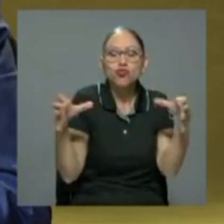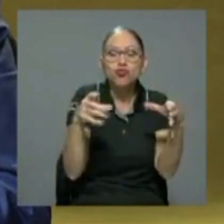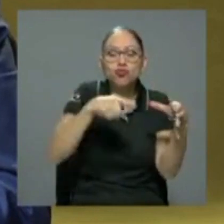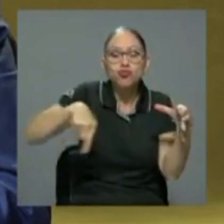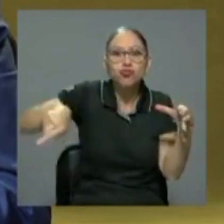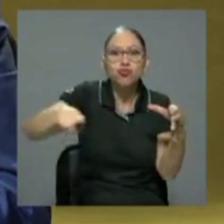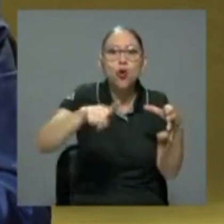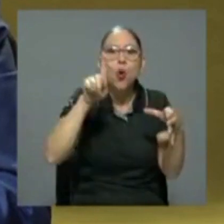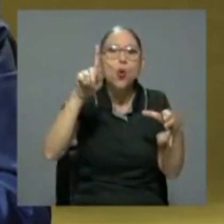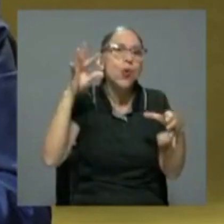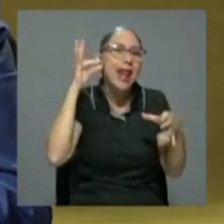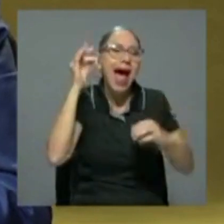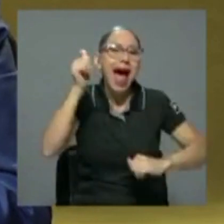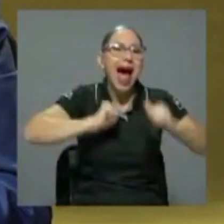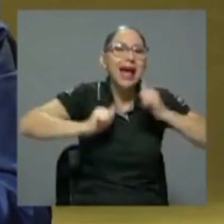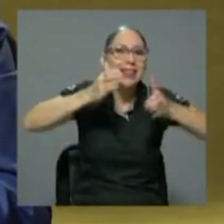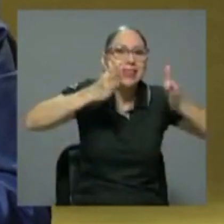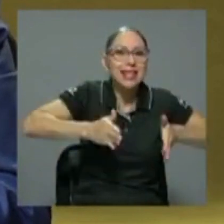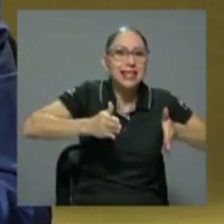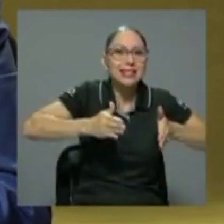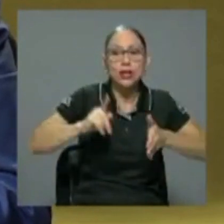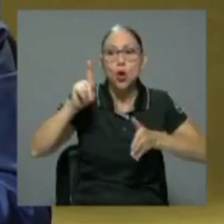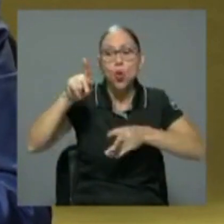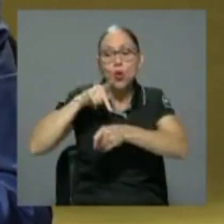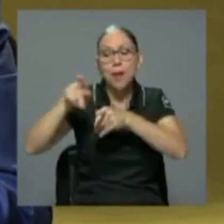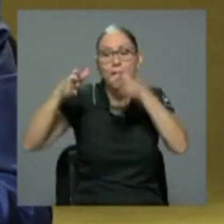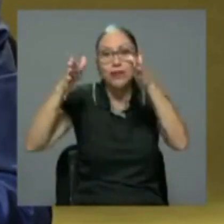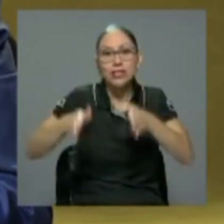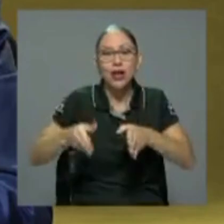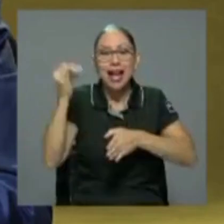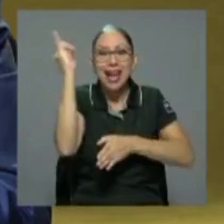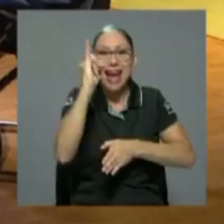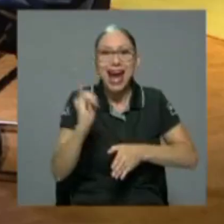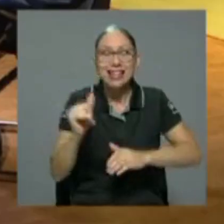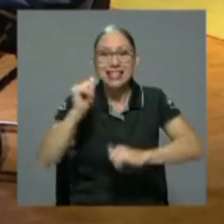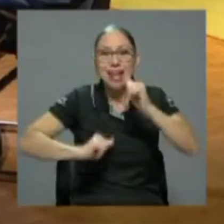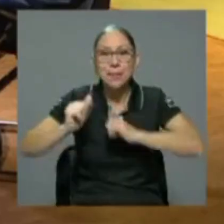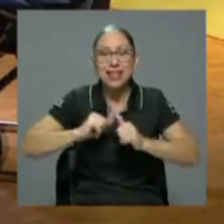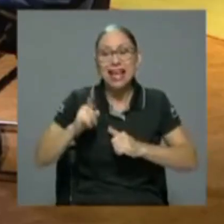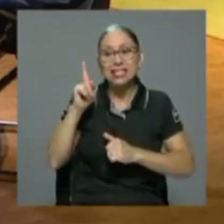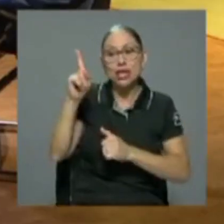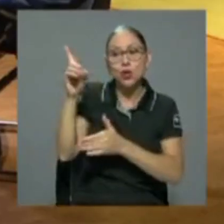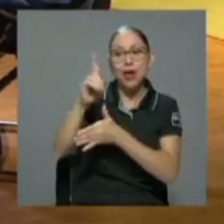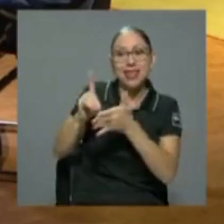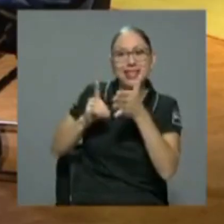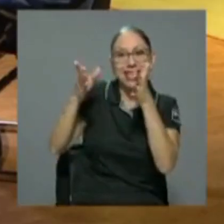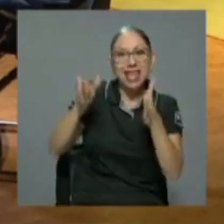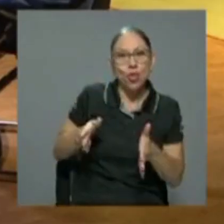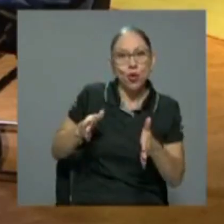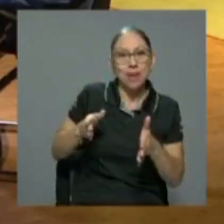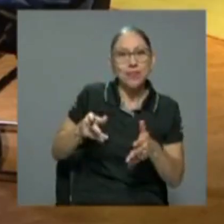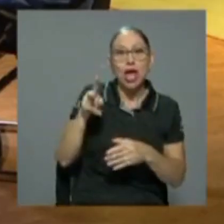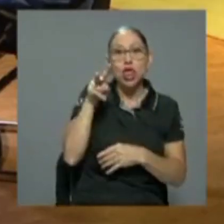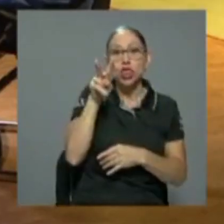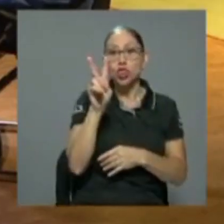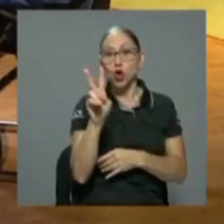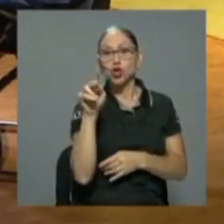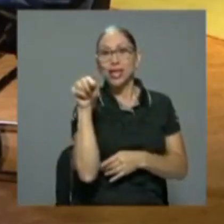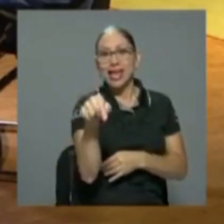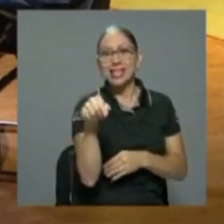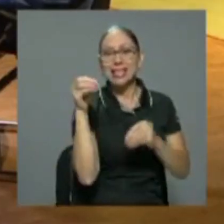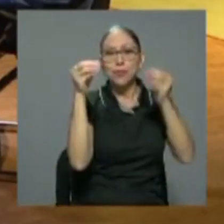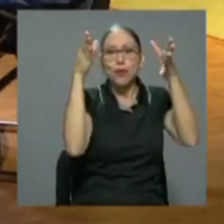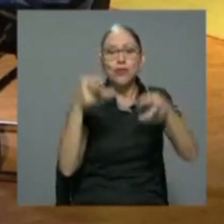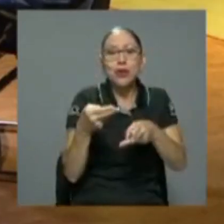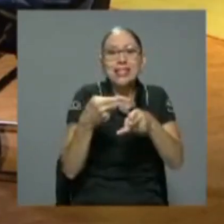actriz, una profesional en artes dramáticas y una diseñadora, dos de las cuales también eran profesoras interinas, presentando